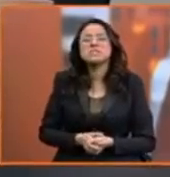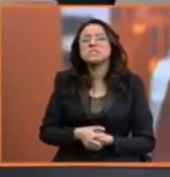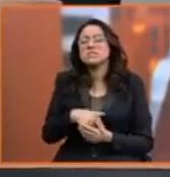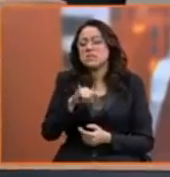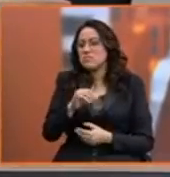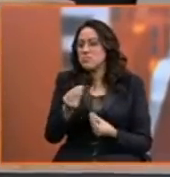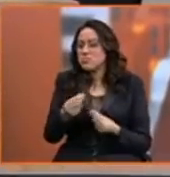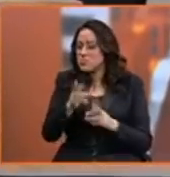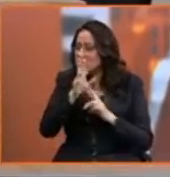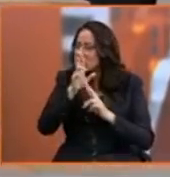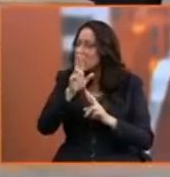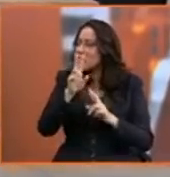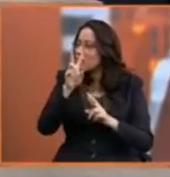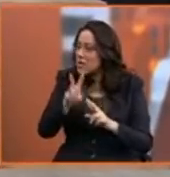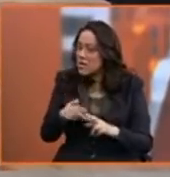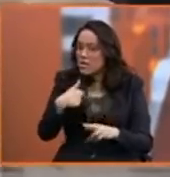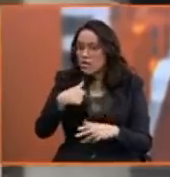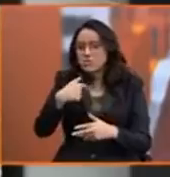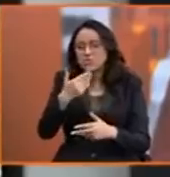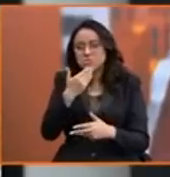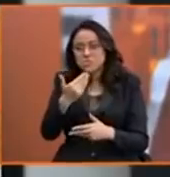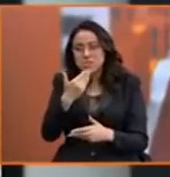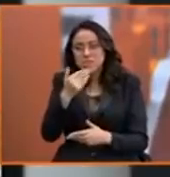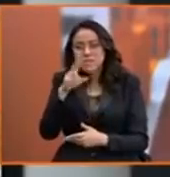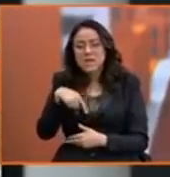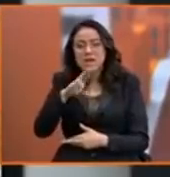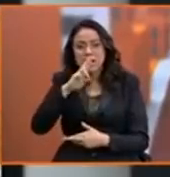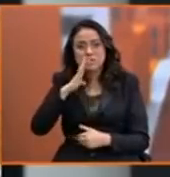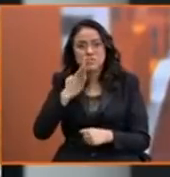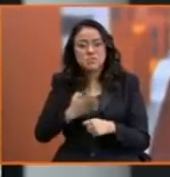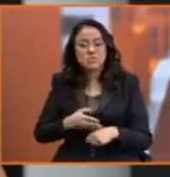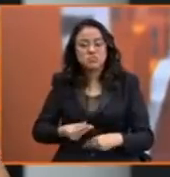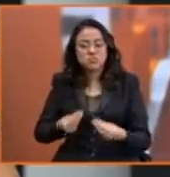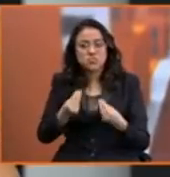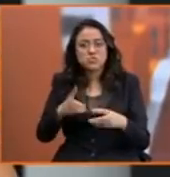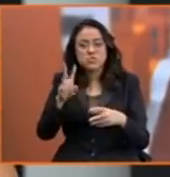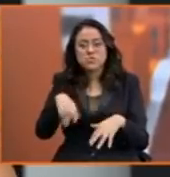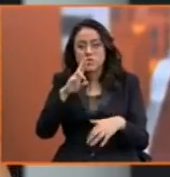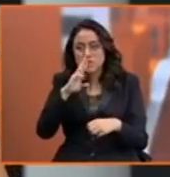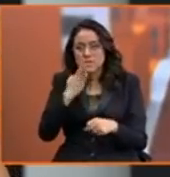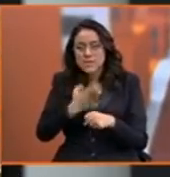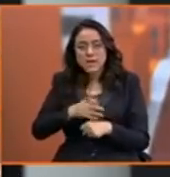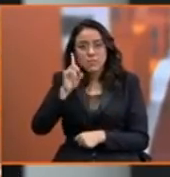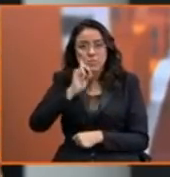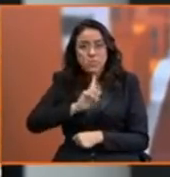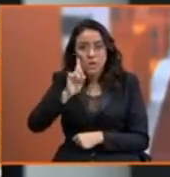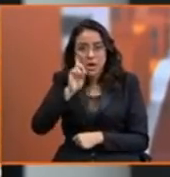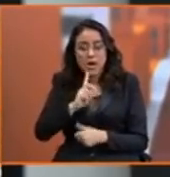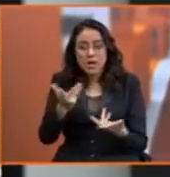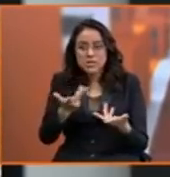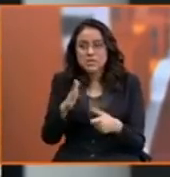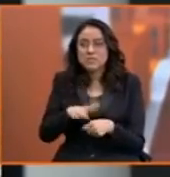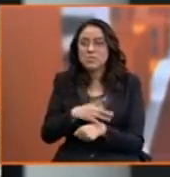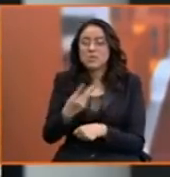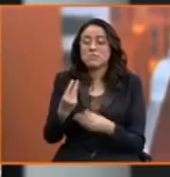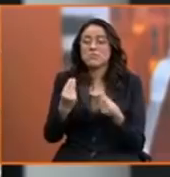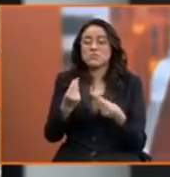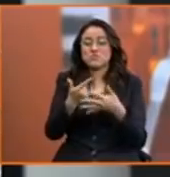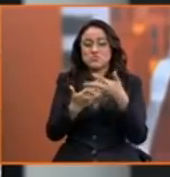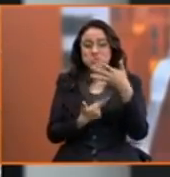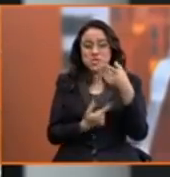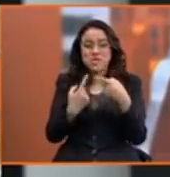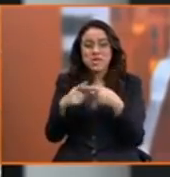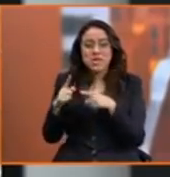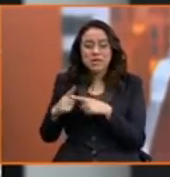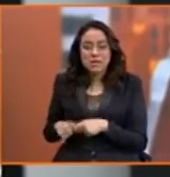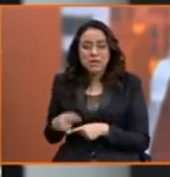respeto. Bueno, para mí es una gran responsabilidad, uh-huh, interpretar a esta mujer de la que se ha dicho muchas cosas y que al